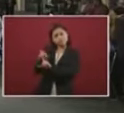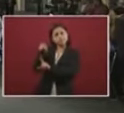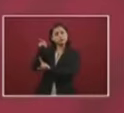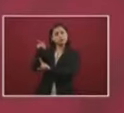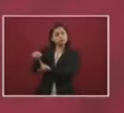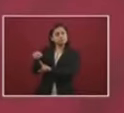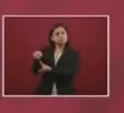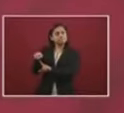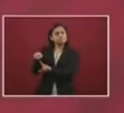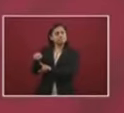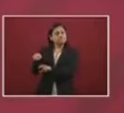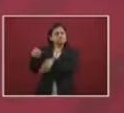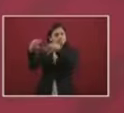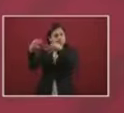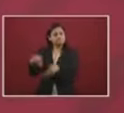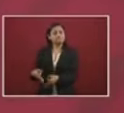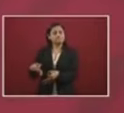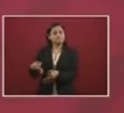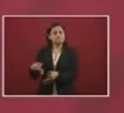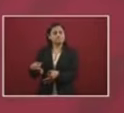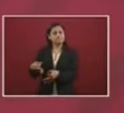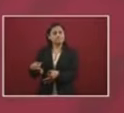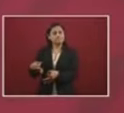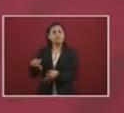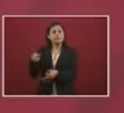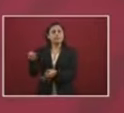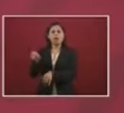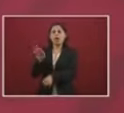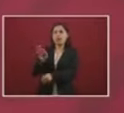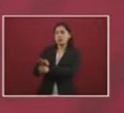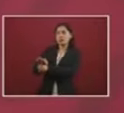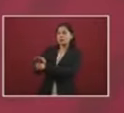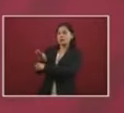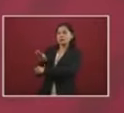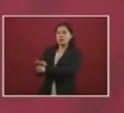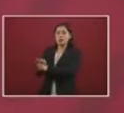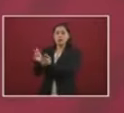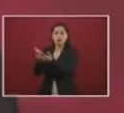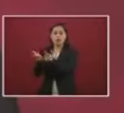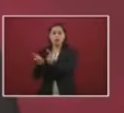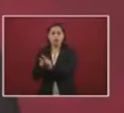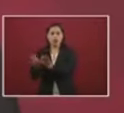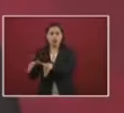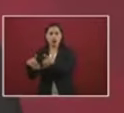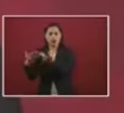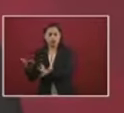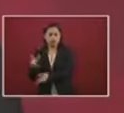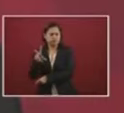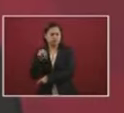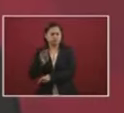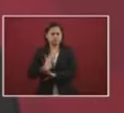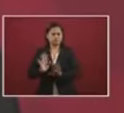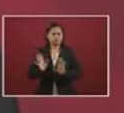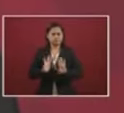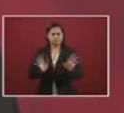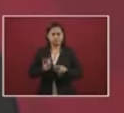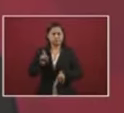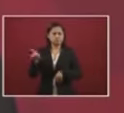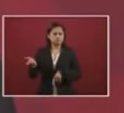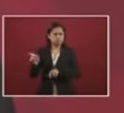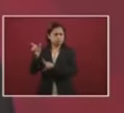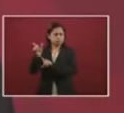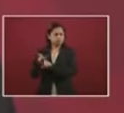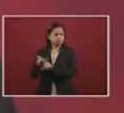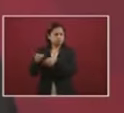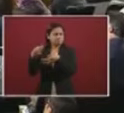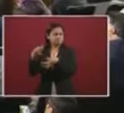Bueno, encuentro que los padres, los familiares y los representantes de los